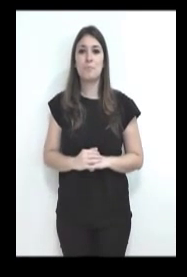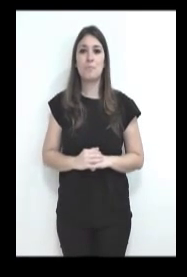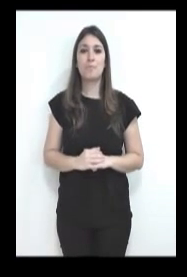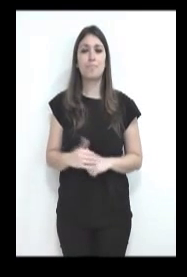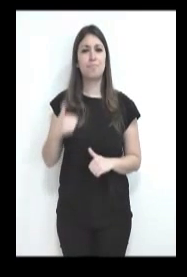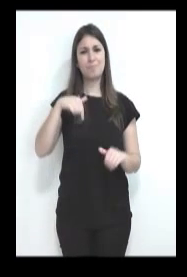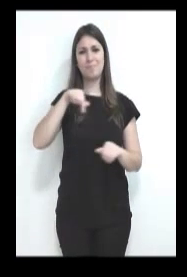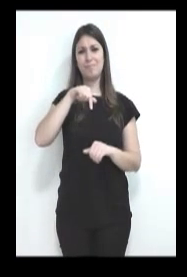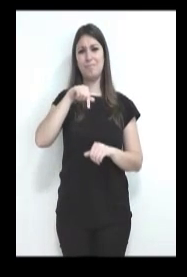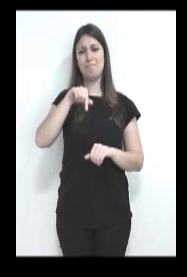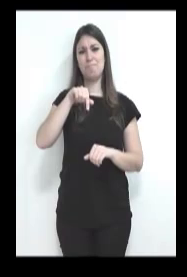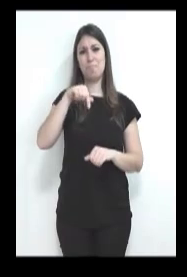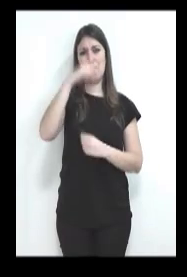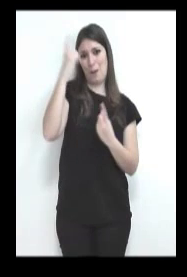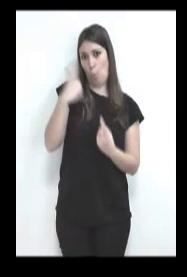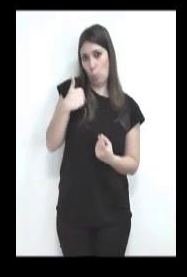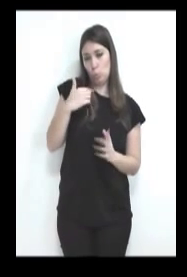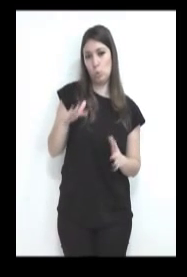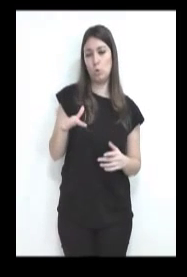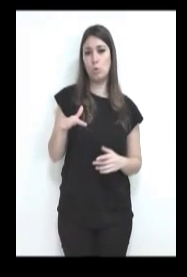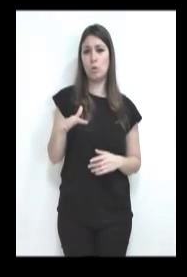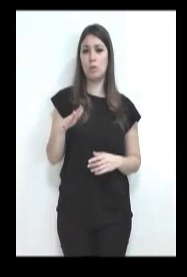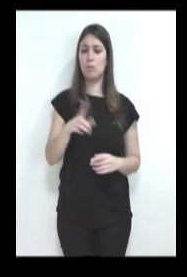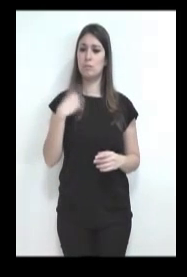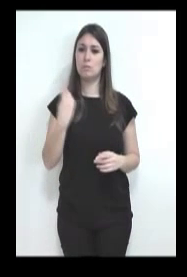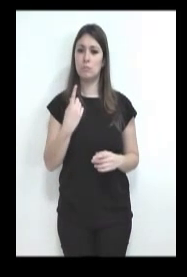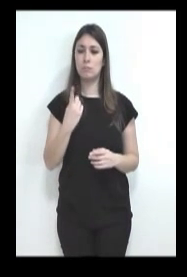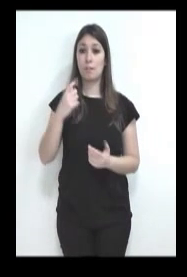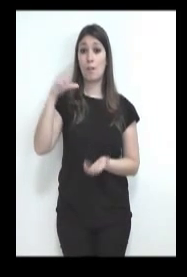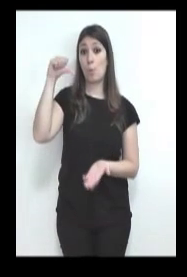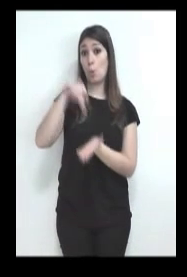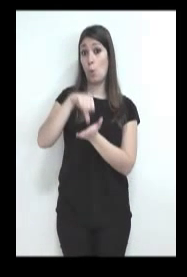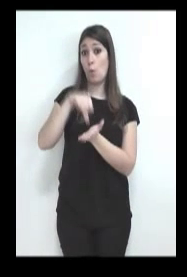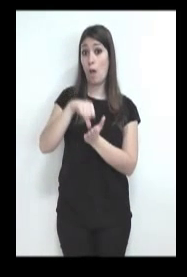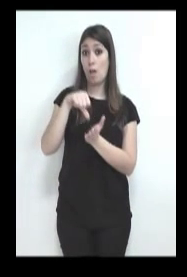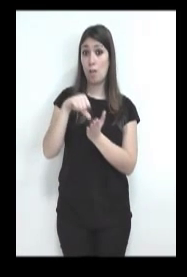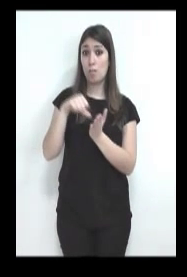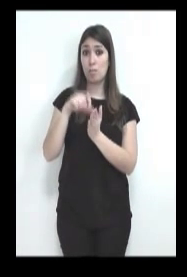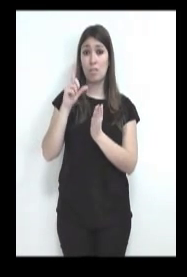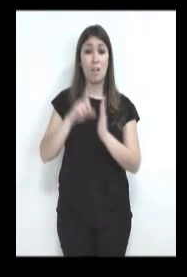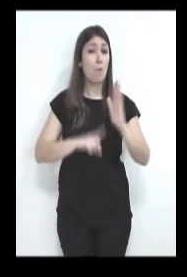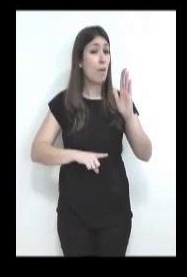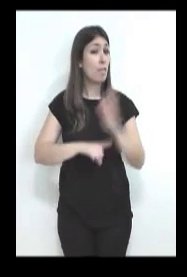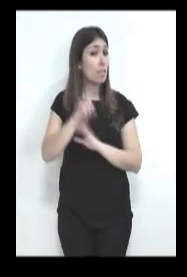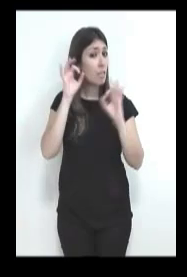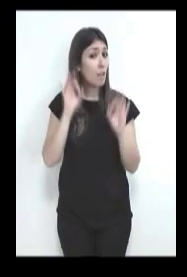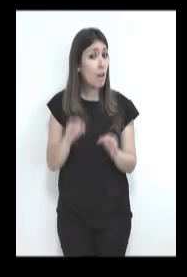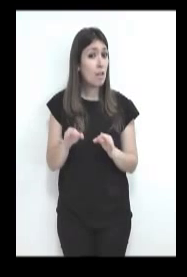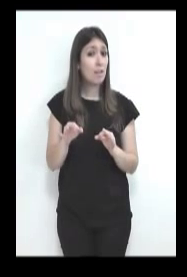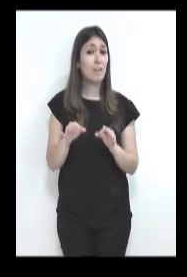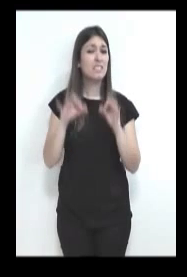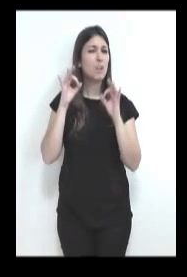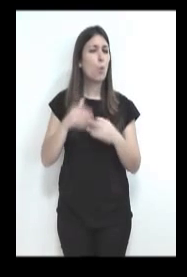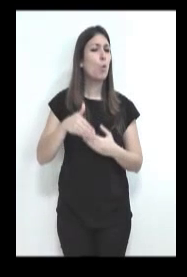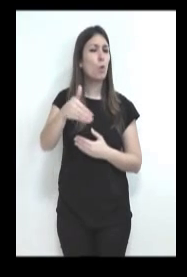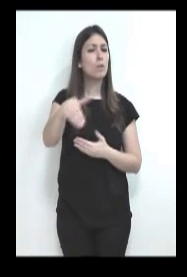Pero me pregunto, ¿no? Digo, somos una ciudad avanzada cuando ya se vuelva más